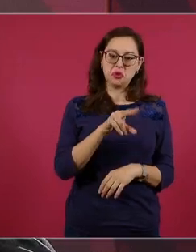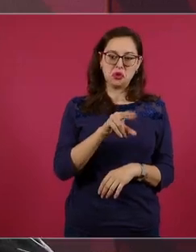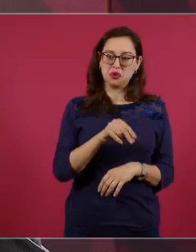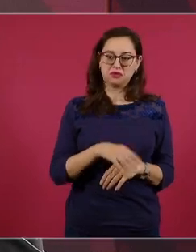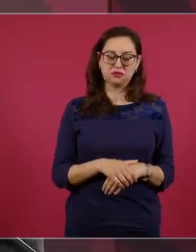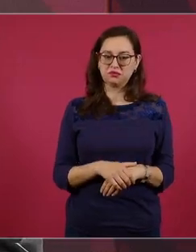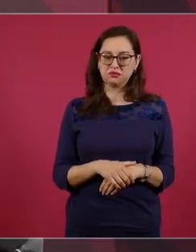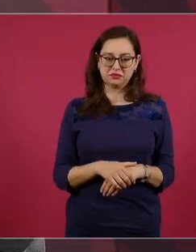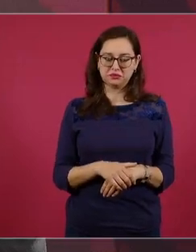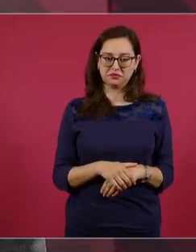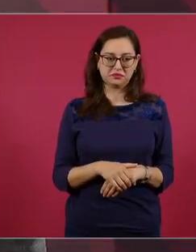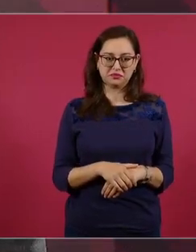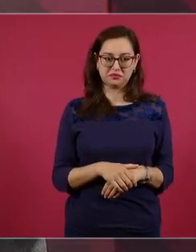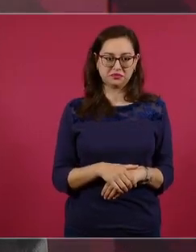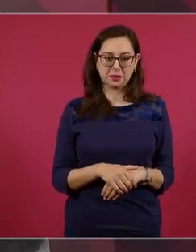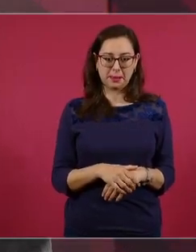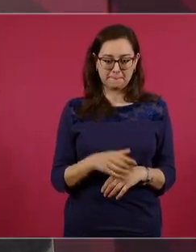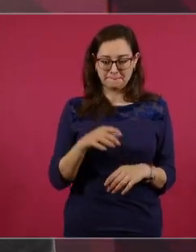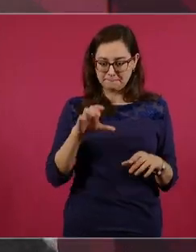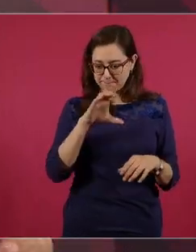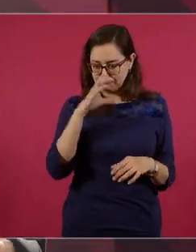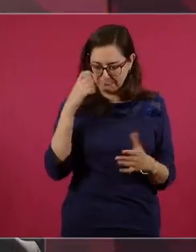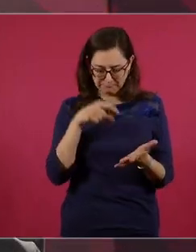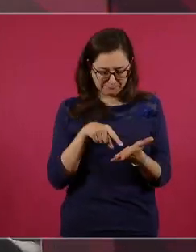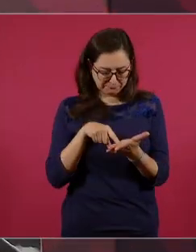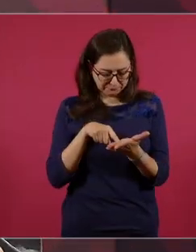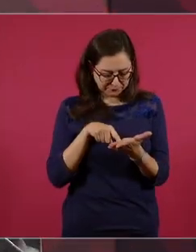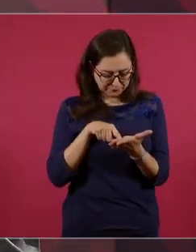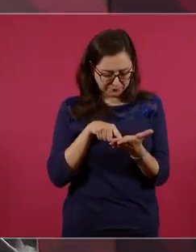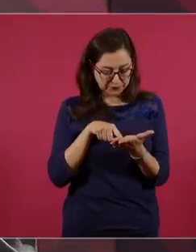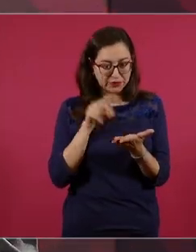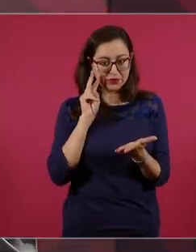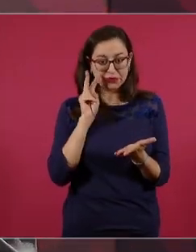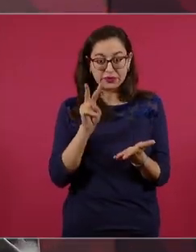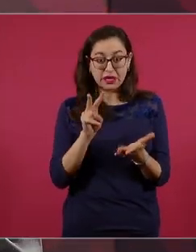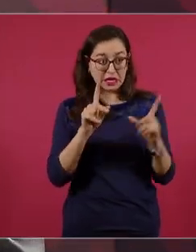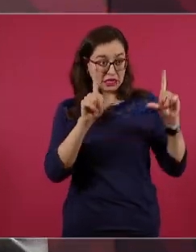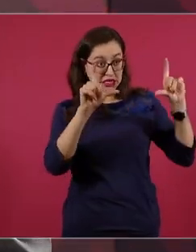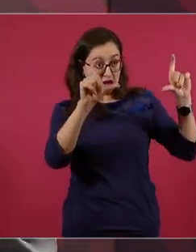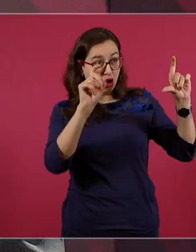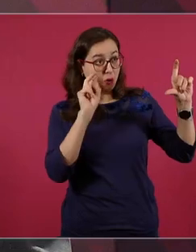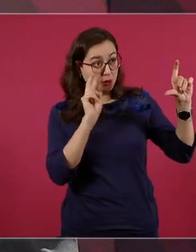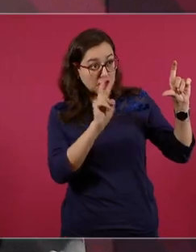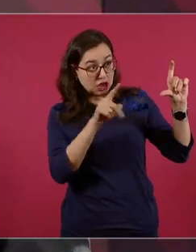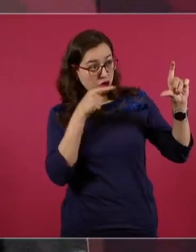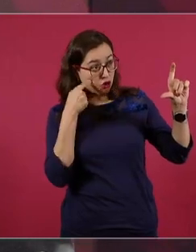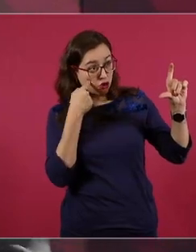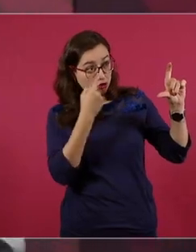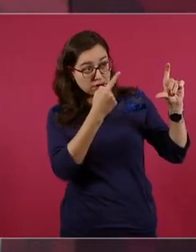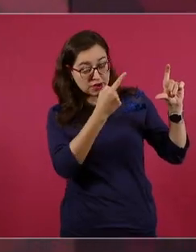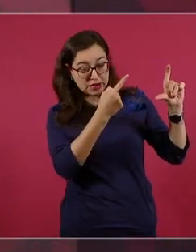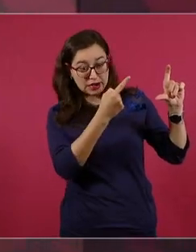sino aquí está una foto en donde lo están deteniendo y hay un reloj